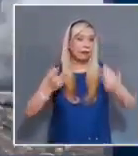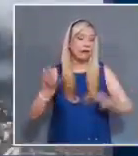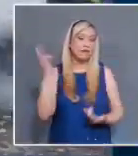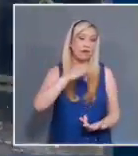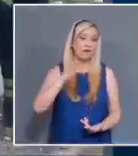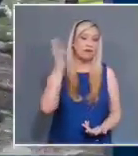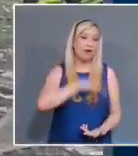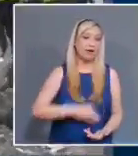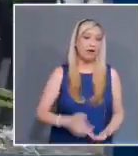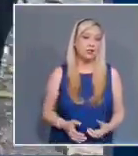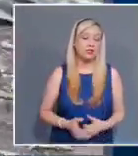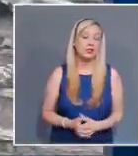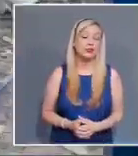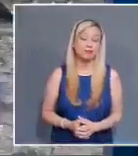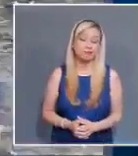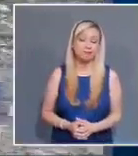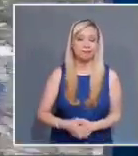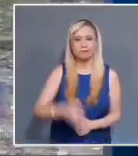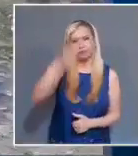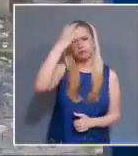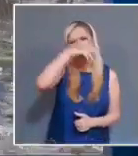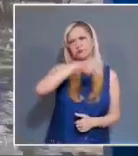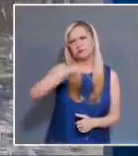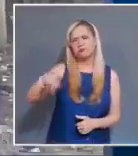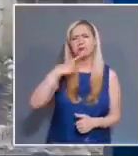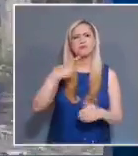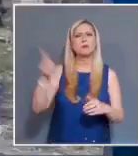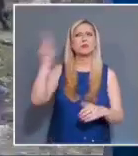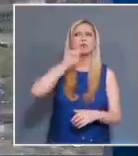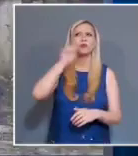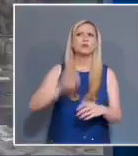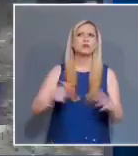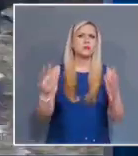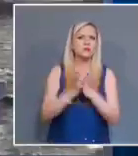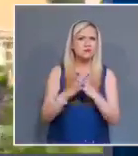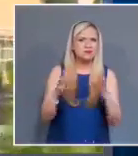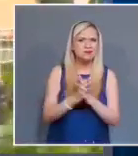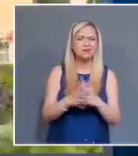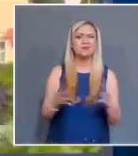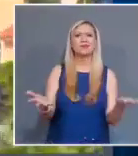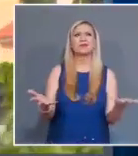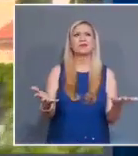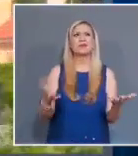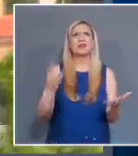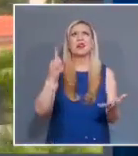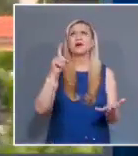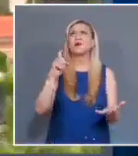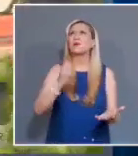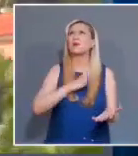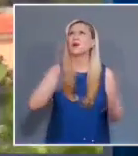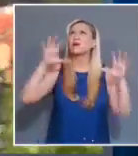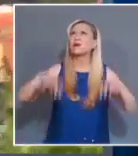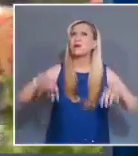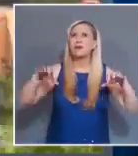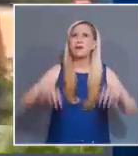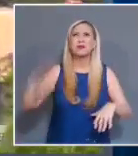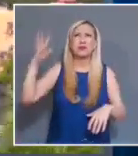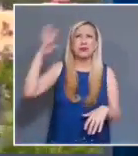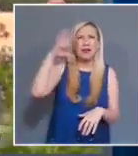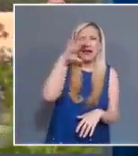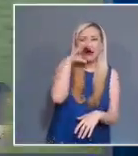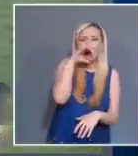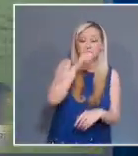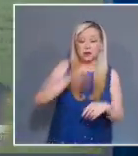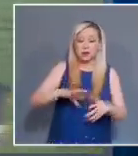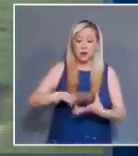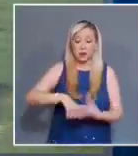Especialistas estiman que la guerra en Ucrania y cambios meteorológicos provocarán que los precios de cereales se mantengan altos durante